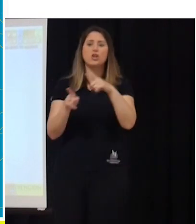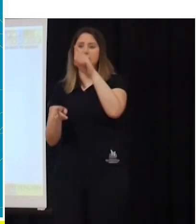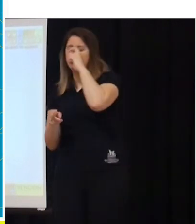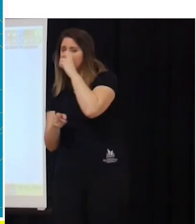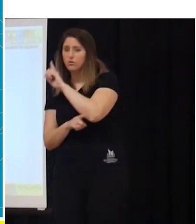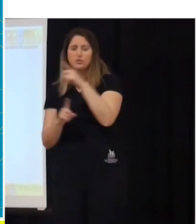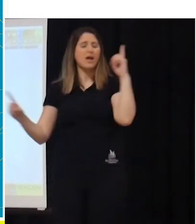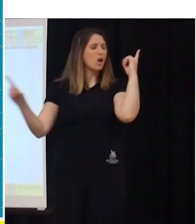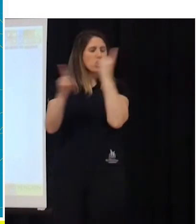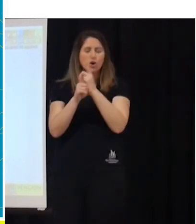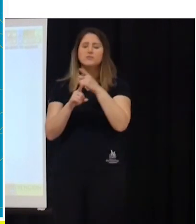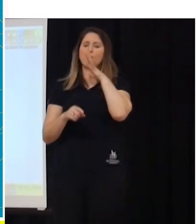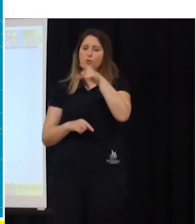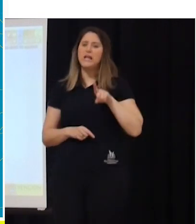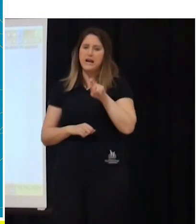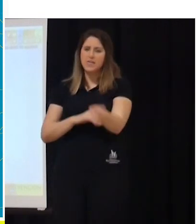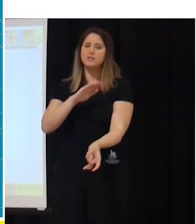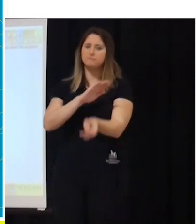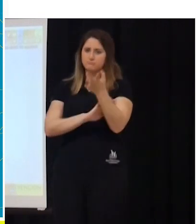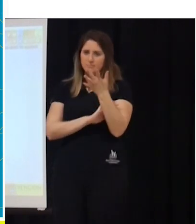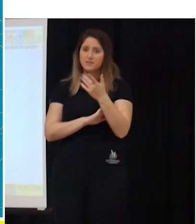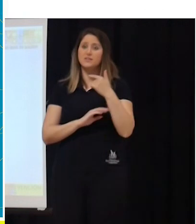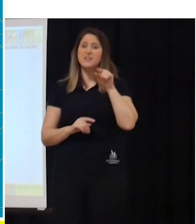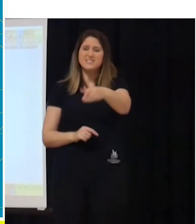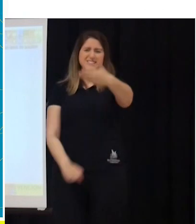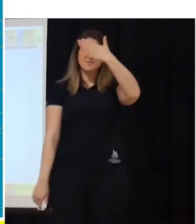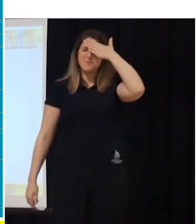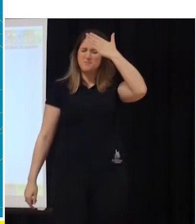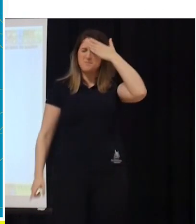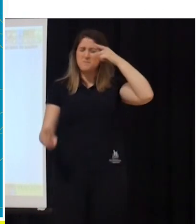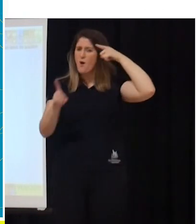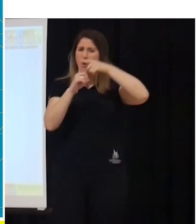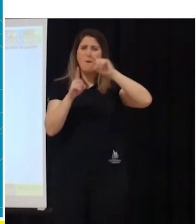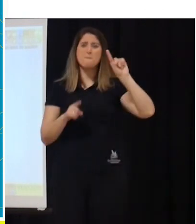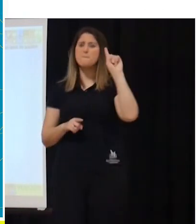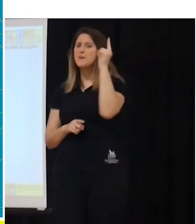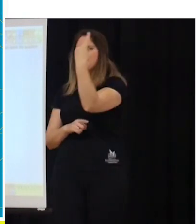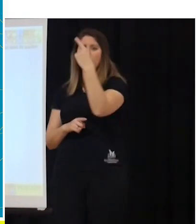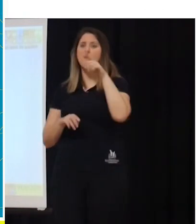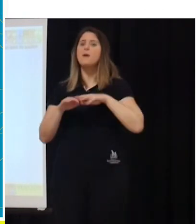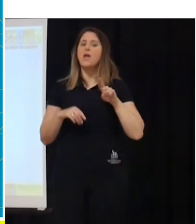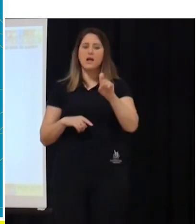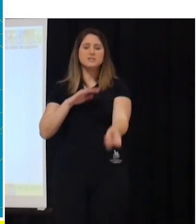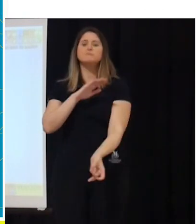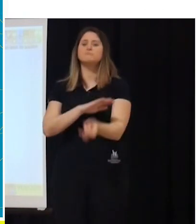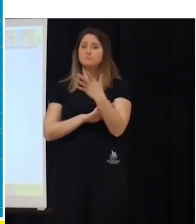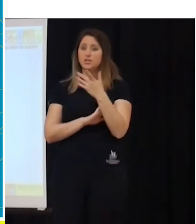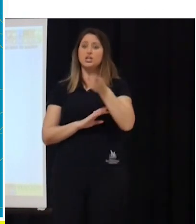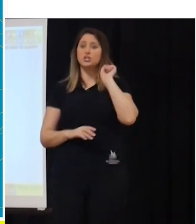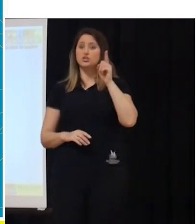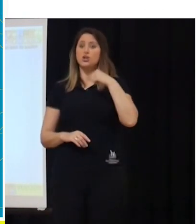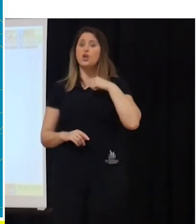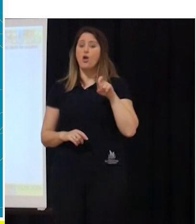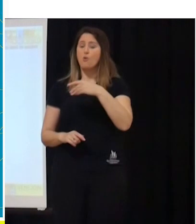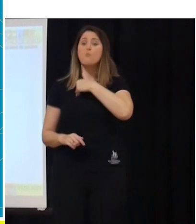está contraindicado. Es el principal factor de riesgo para adquirir un cáncer, y no